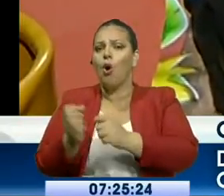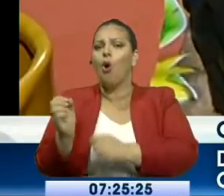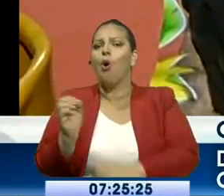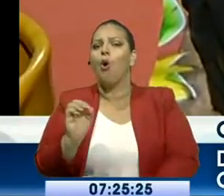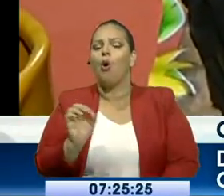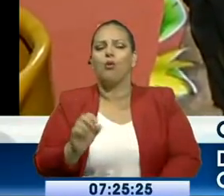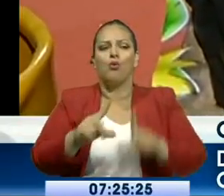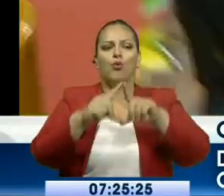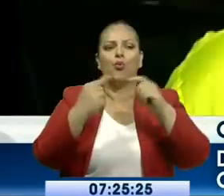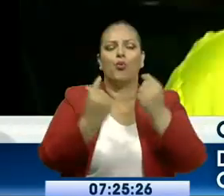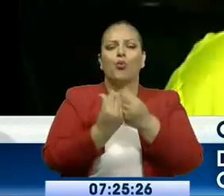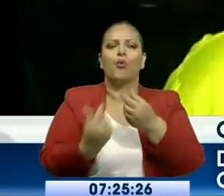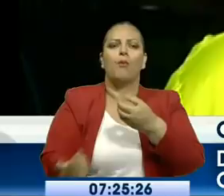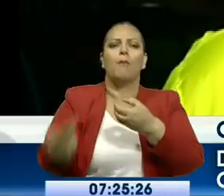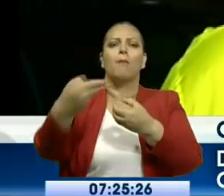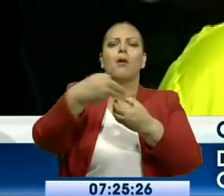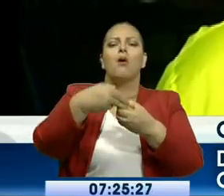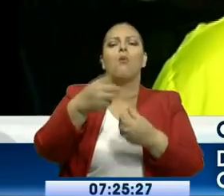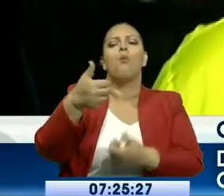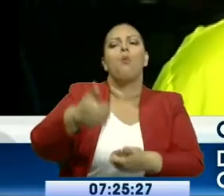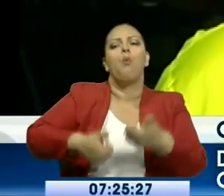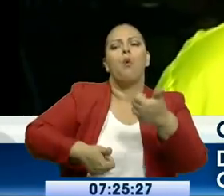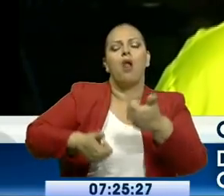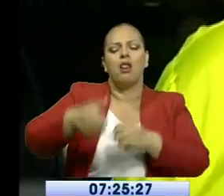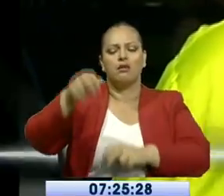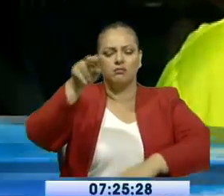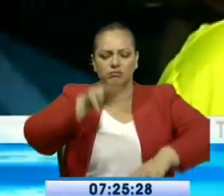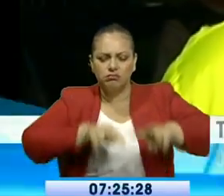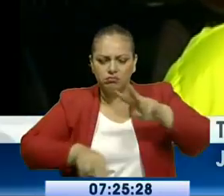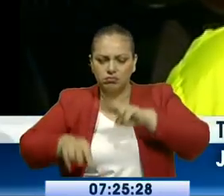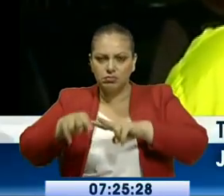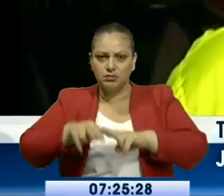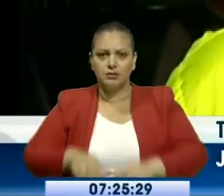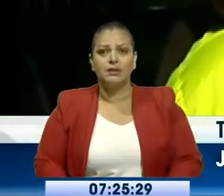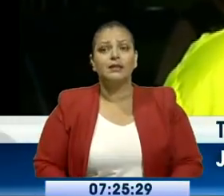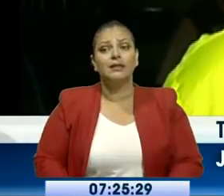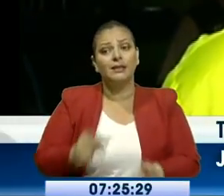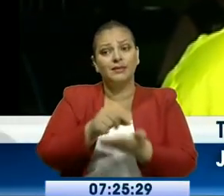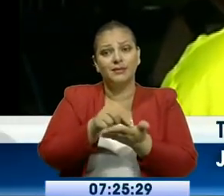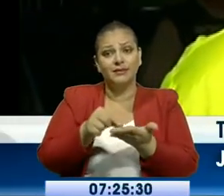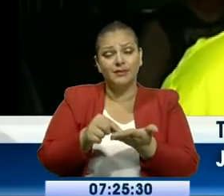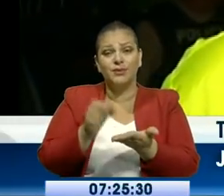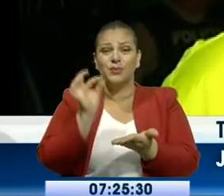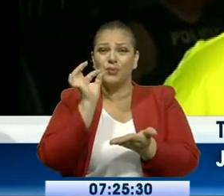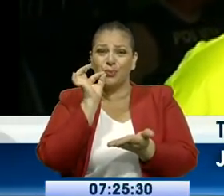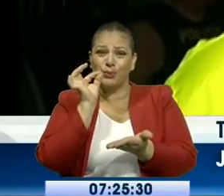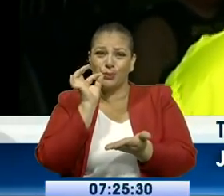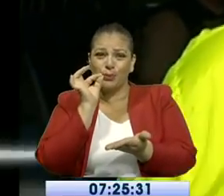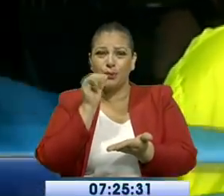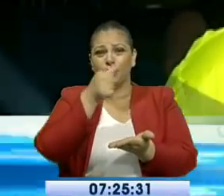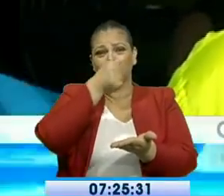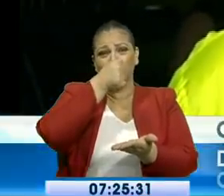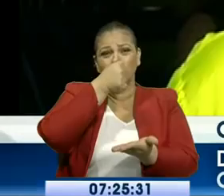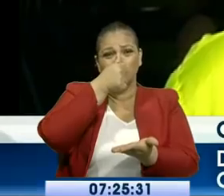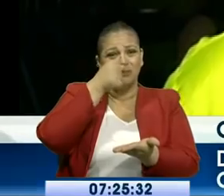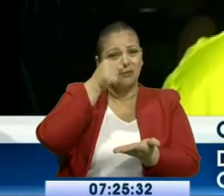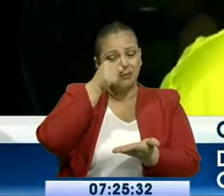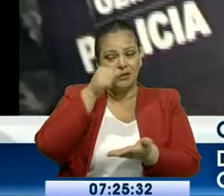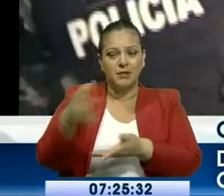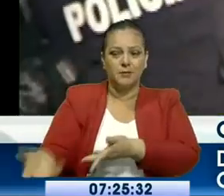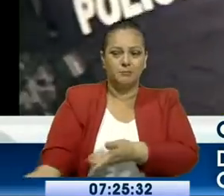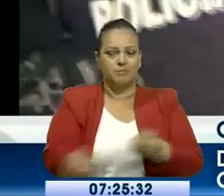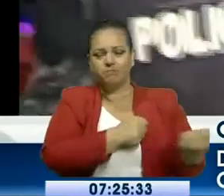en este momento obtener lo que es funditas de dosis de marihuana como fundas de cocaína,